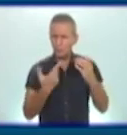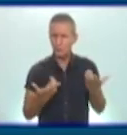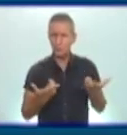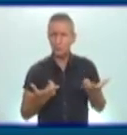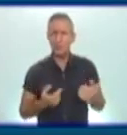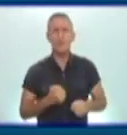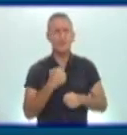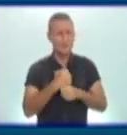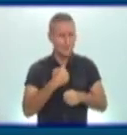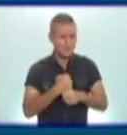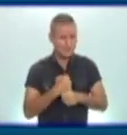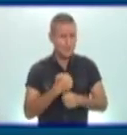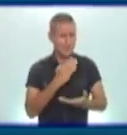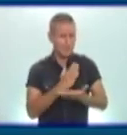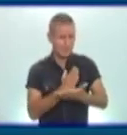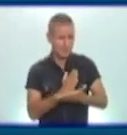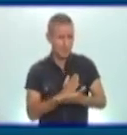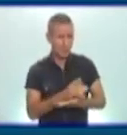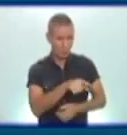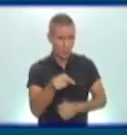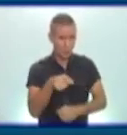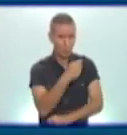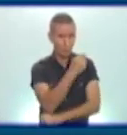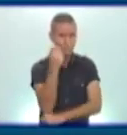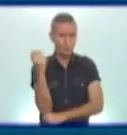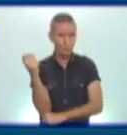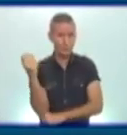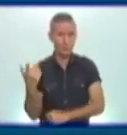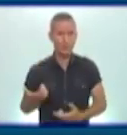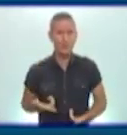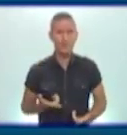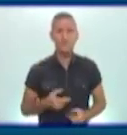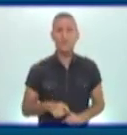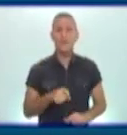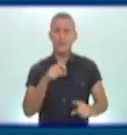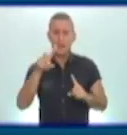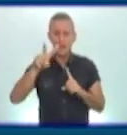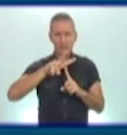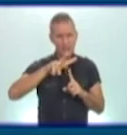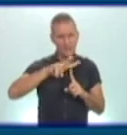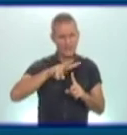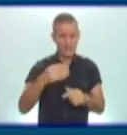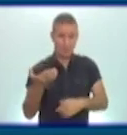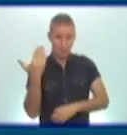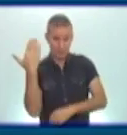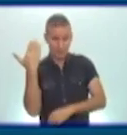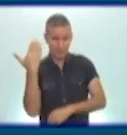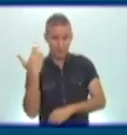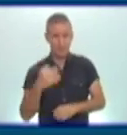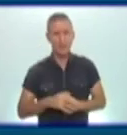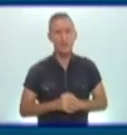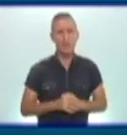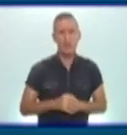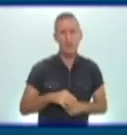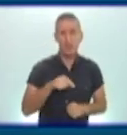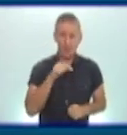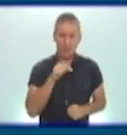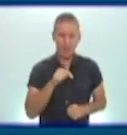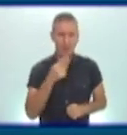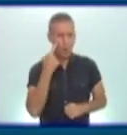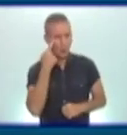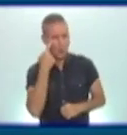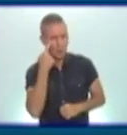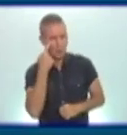han trabajado en clases con sus maestros y en las emisiones televisivas anteriores. Vamos entonces a